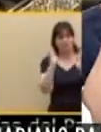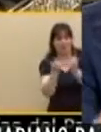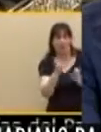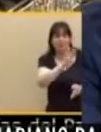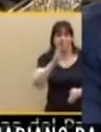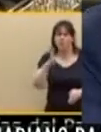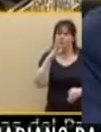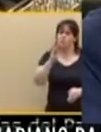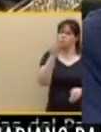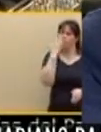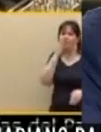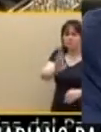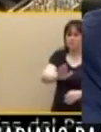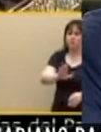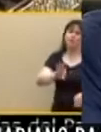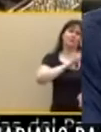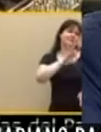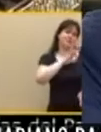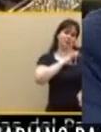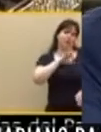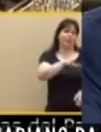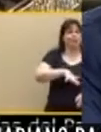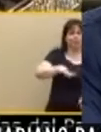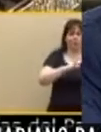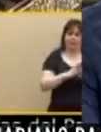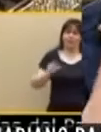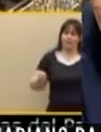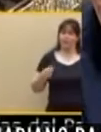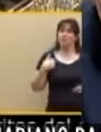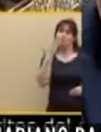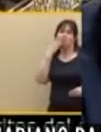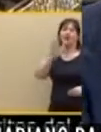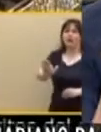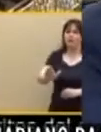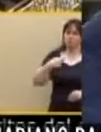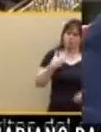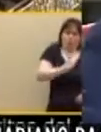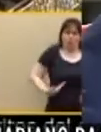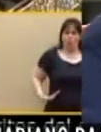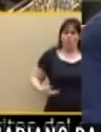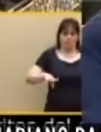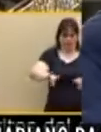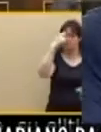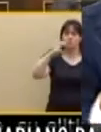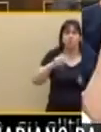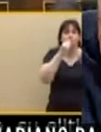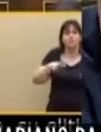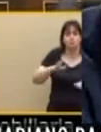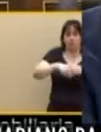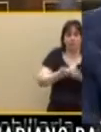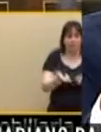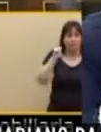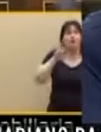no versaban sobre sentencias firmes versaban sobre personas que están imputadas que pueden ser declaradas culpables o pueden ser declaradas inocentes y en